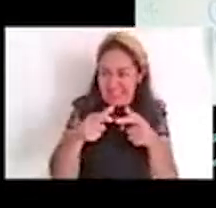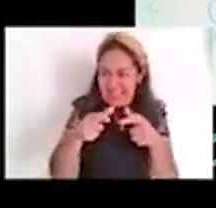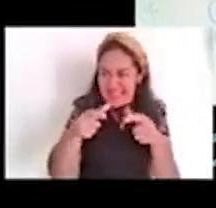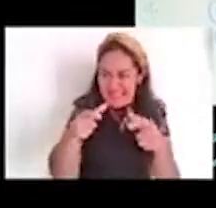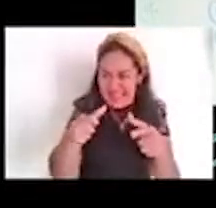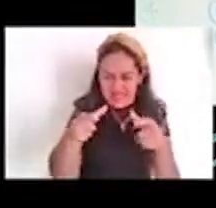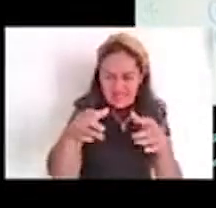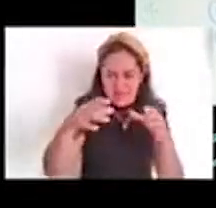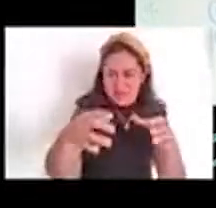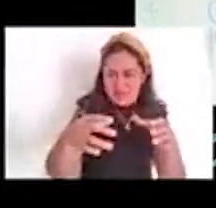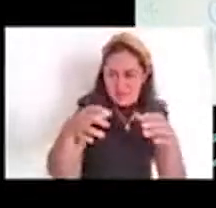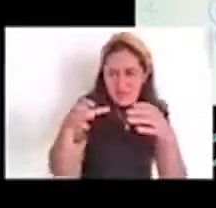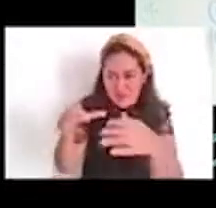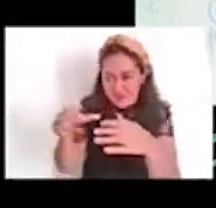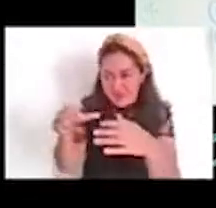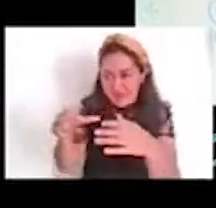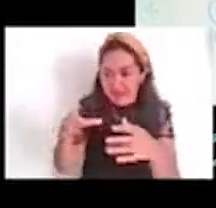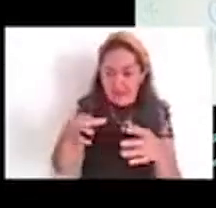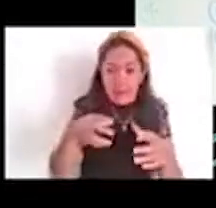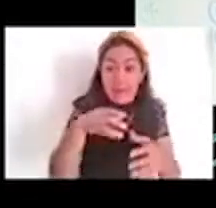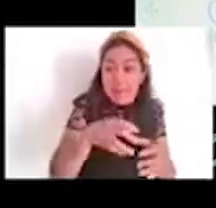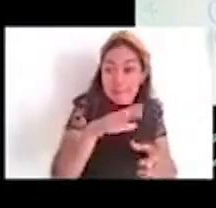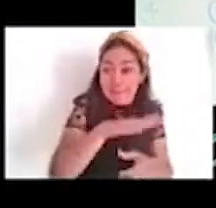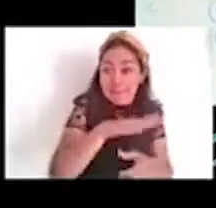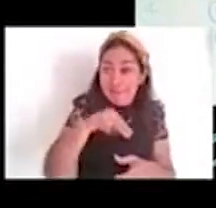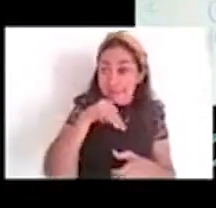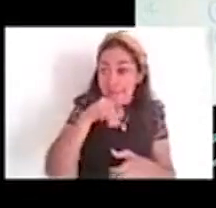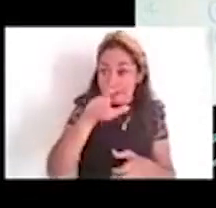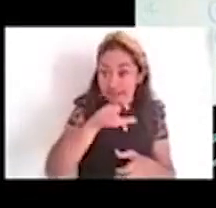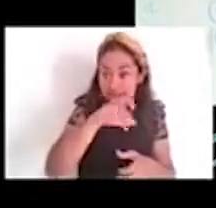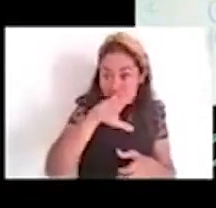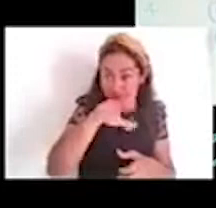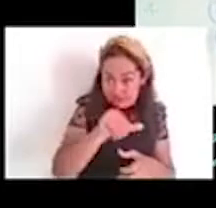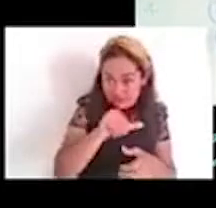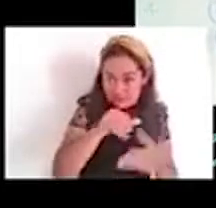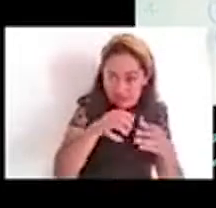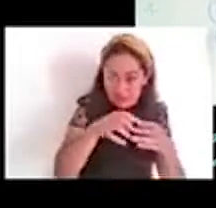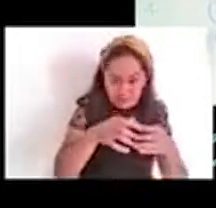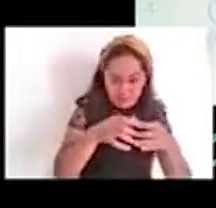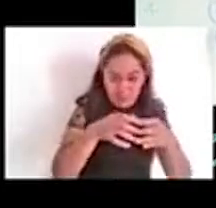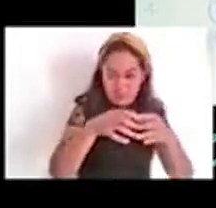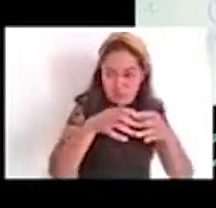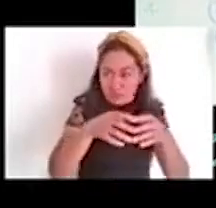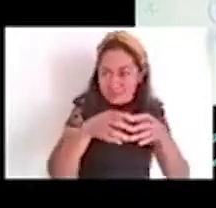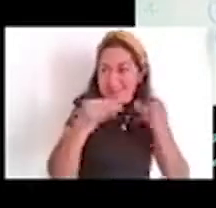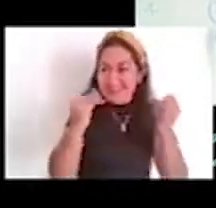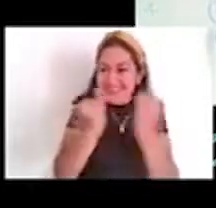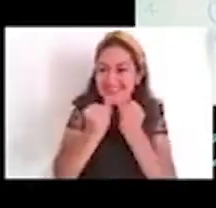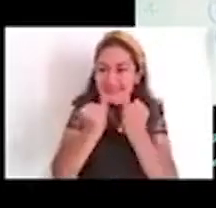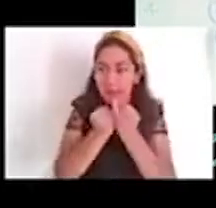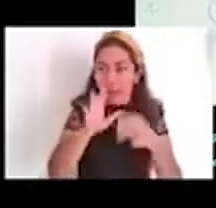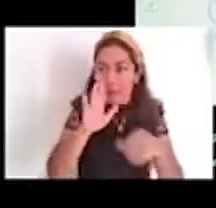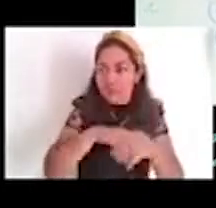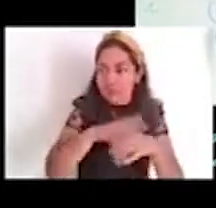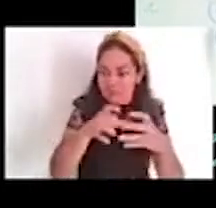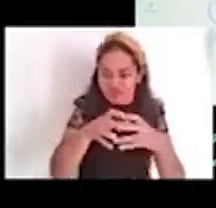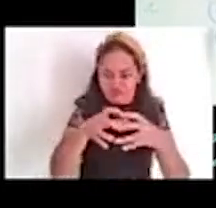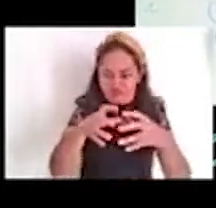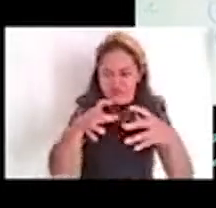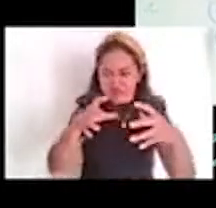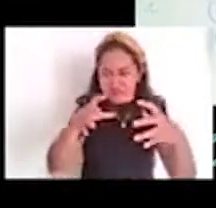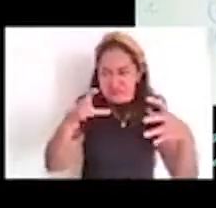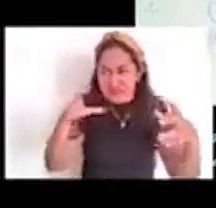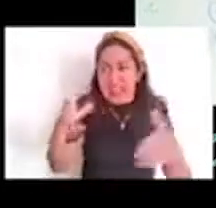Imperio Mexica Tenochca. Se extienden las fronteras hasta, pues, más o menos el estado de Guerrero.